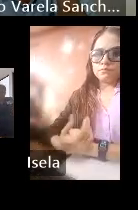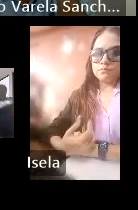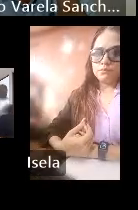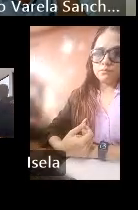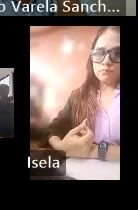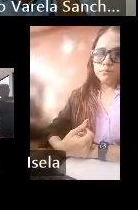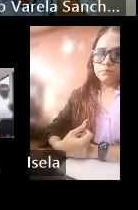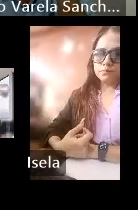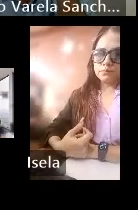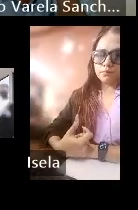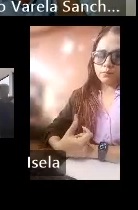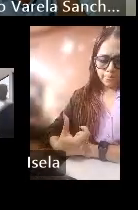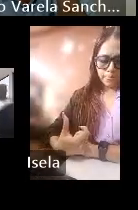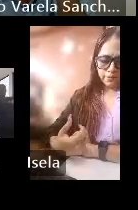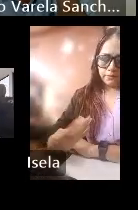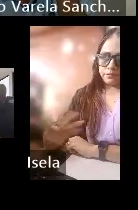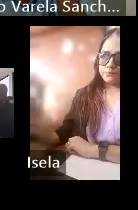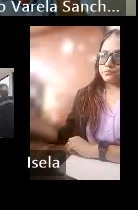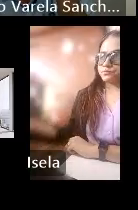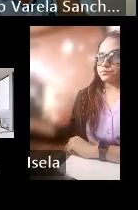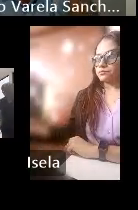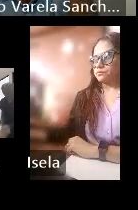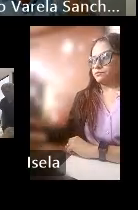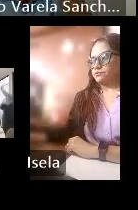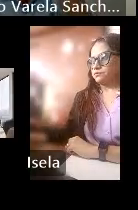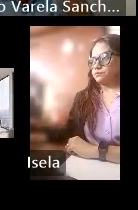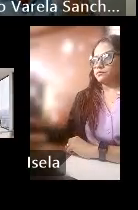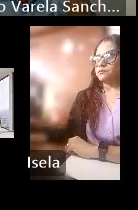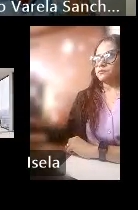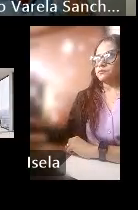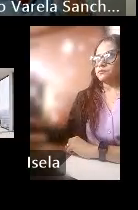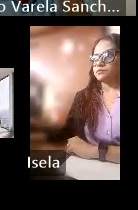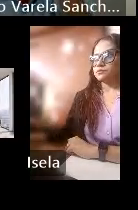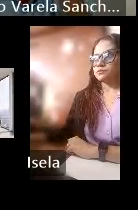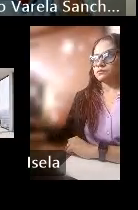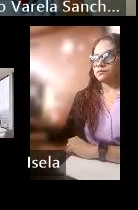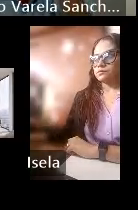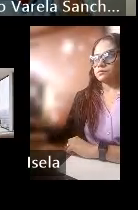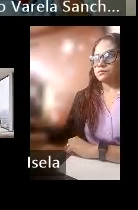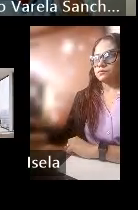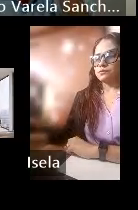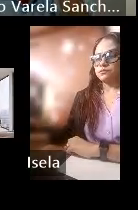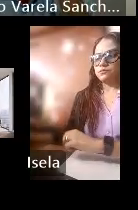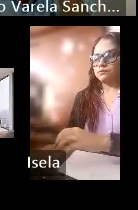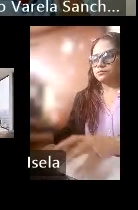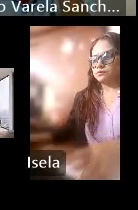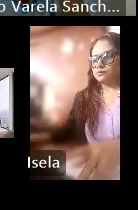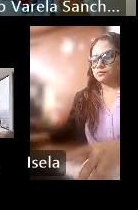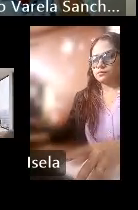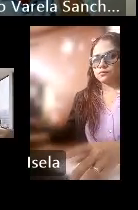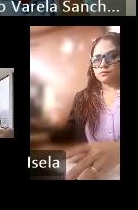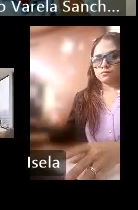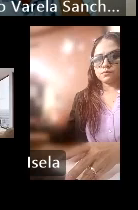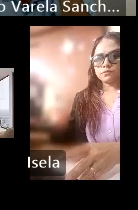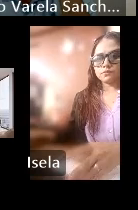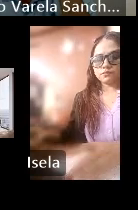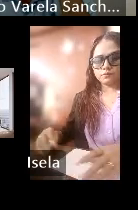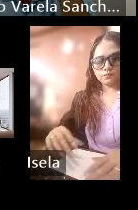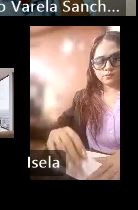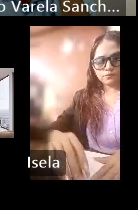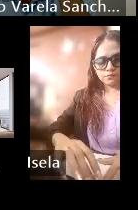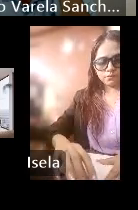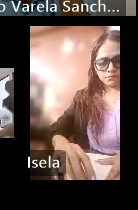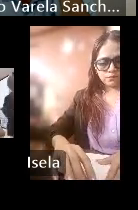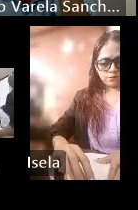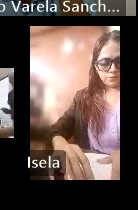es una cuestión muy importante. En las maternidades tenemos que comprender, y las paternidades también, me estoy